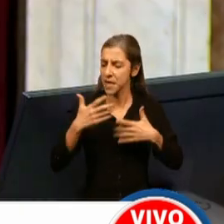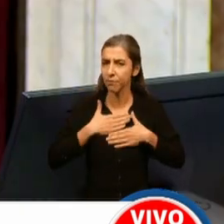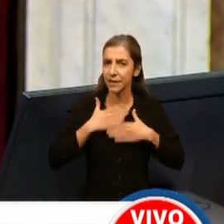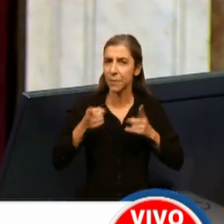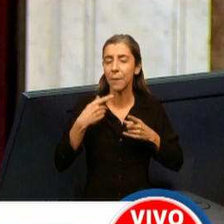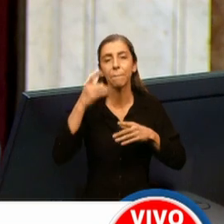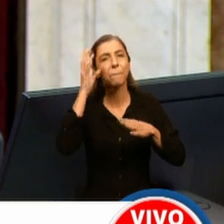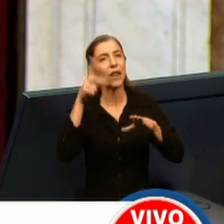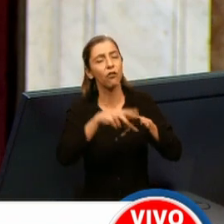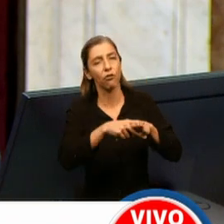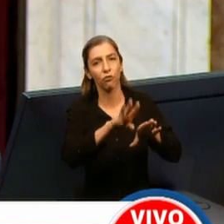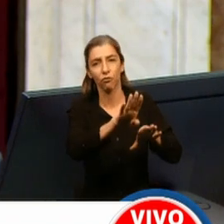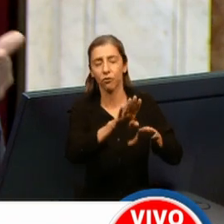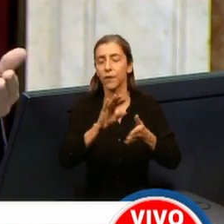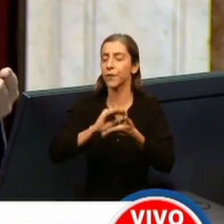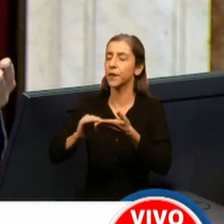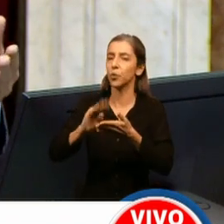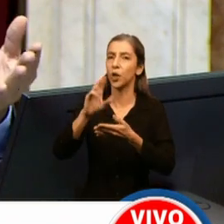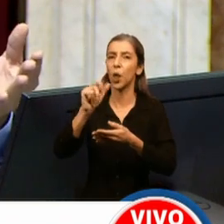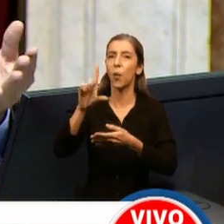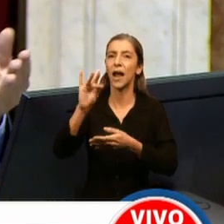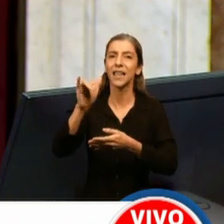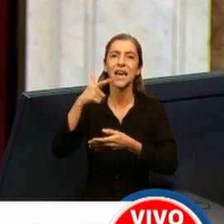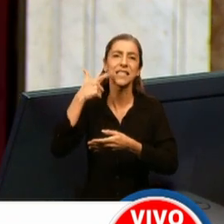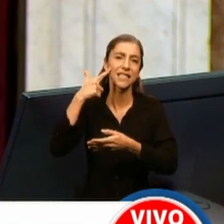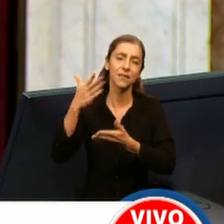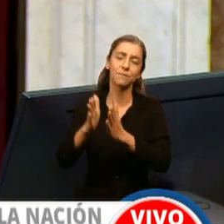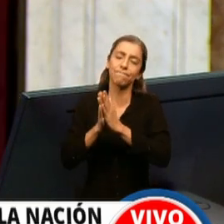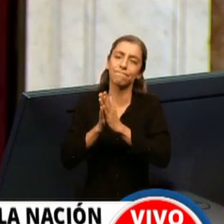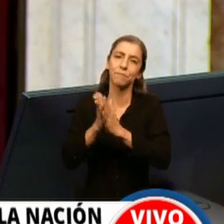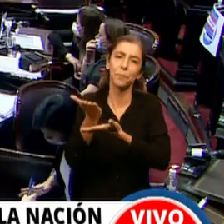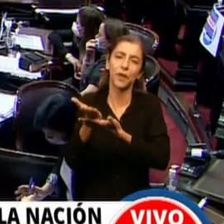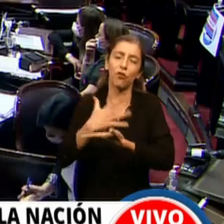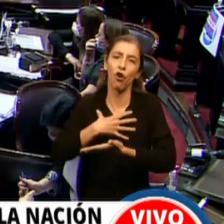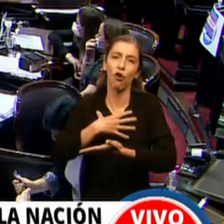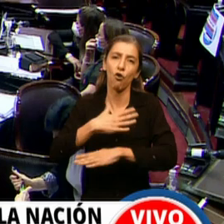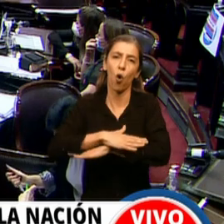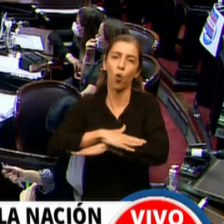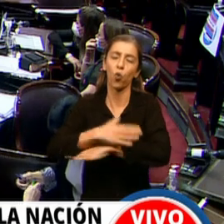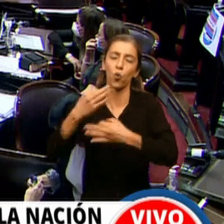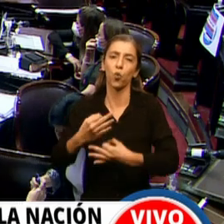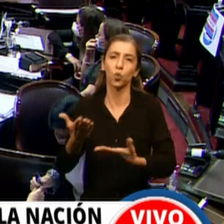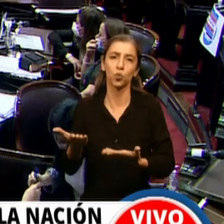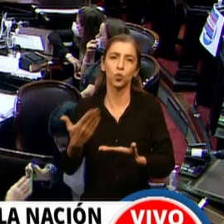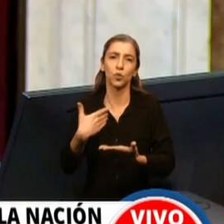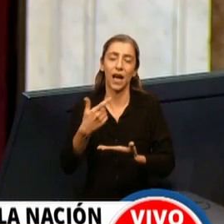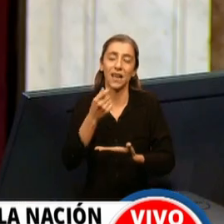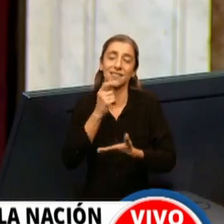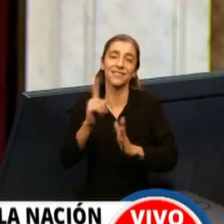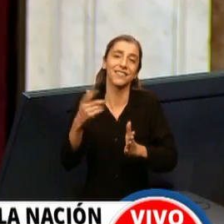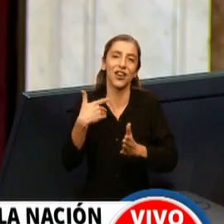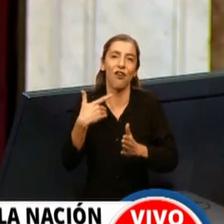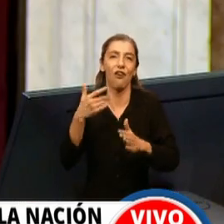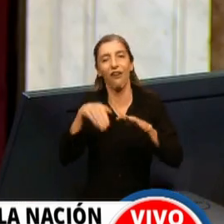baldassi le pido que se comporte si no vaya al bajo recinto a chicho